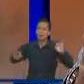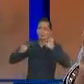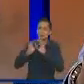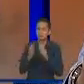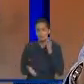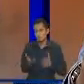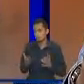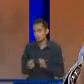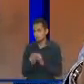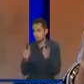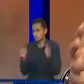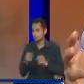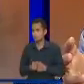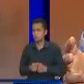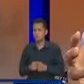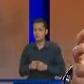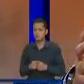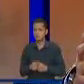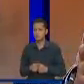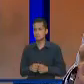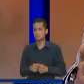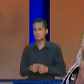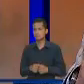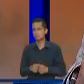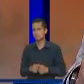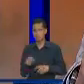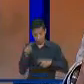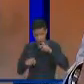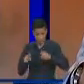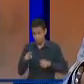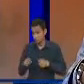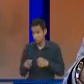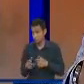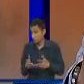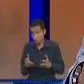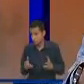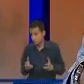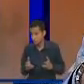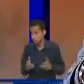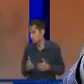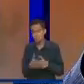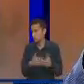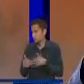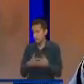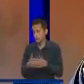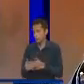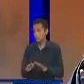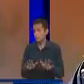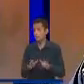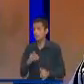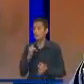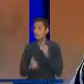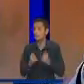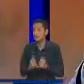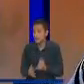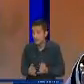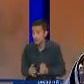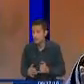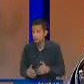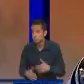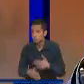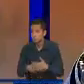que no importa si es que decimos sí a la investigación. El problema es que el producto final